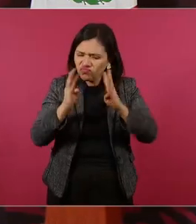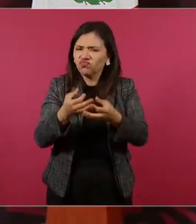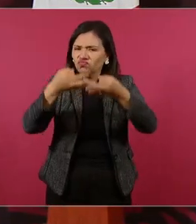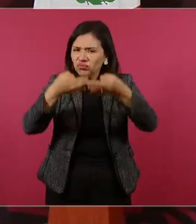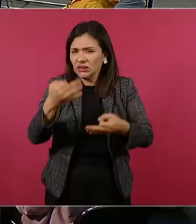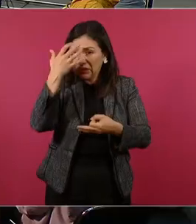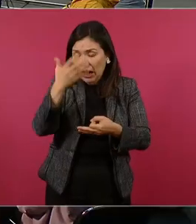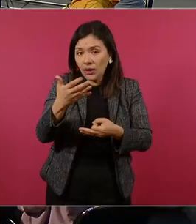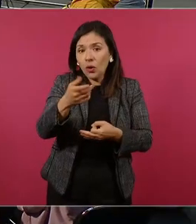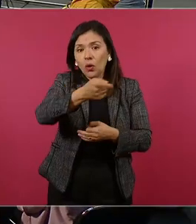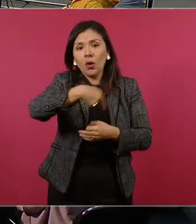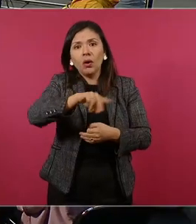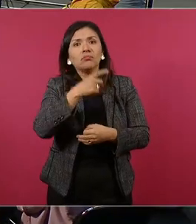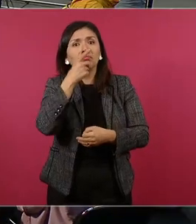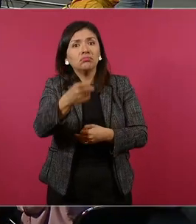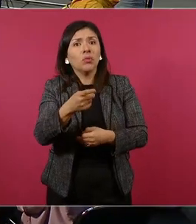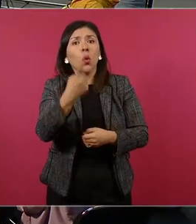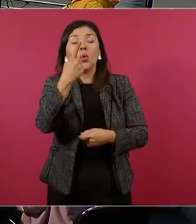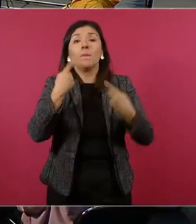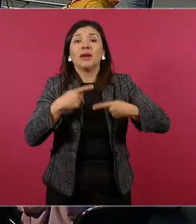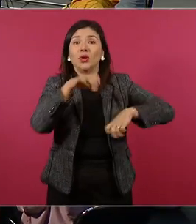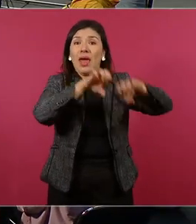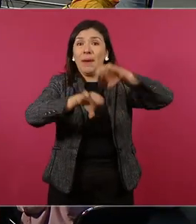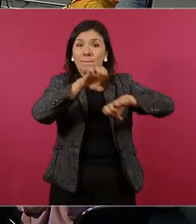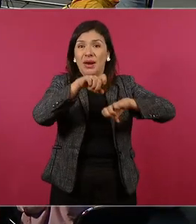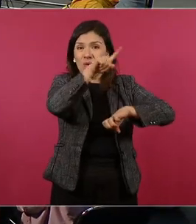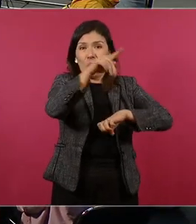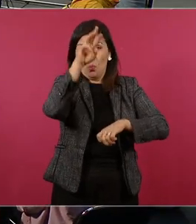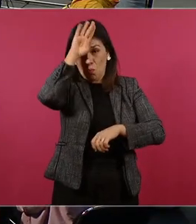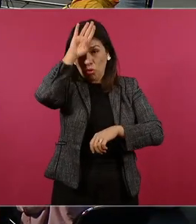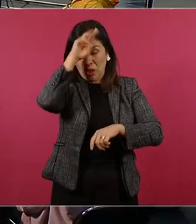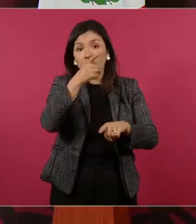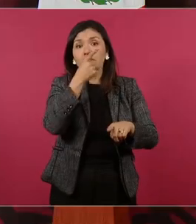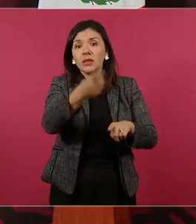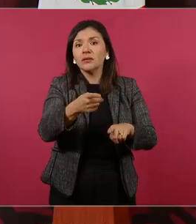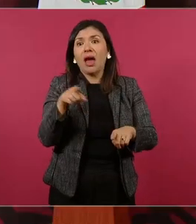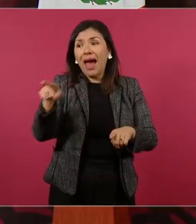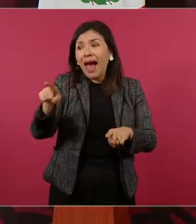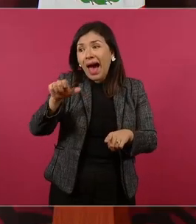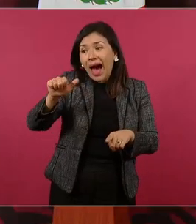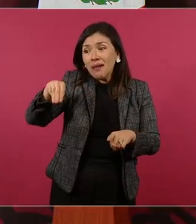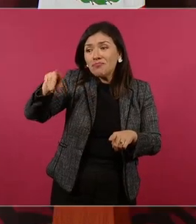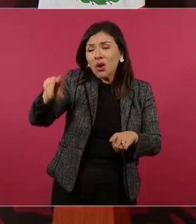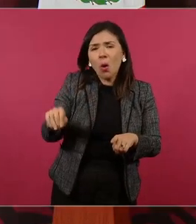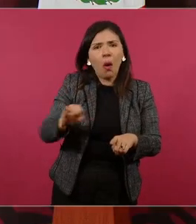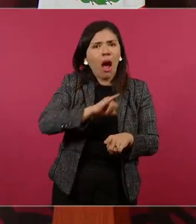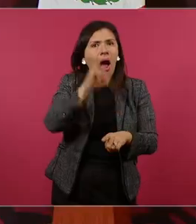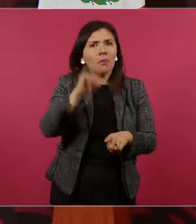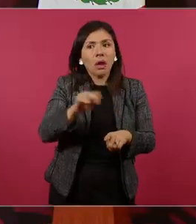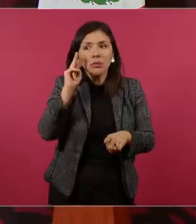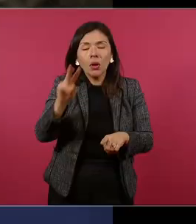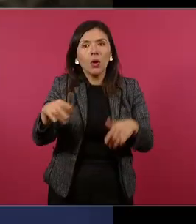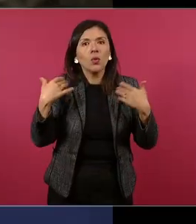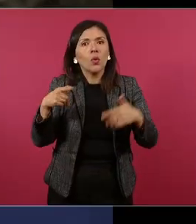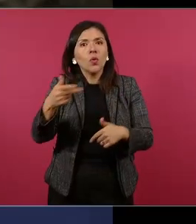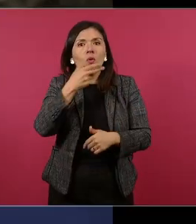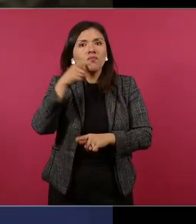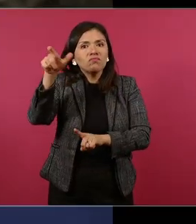que incluso un empresario de monterr ha comentado que nunca había visto un